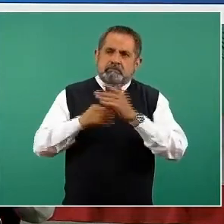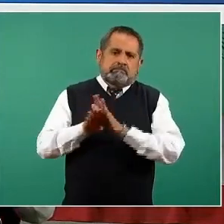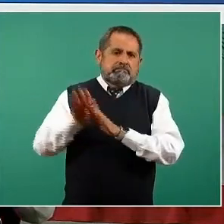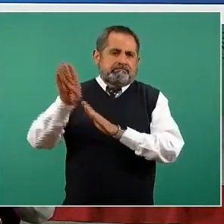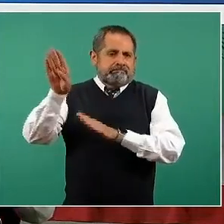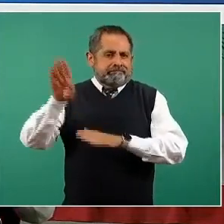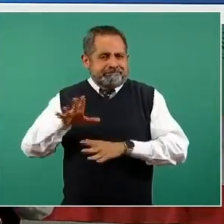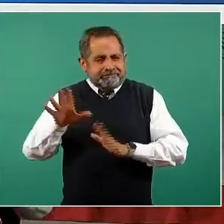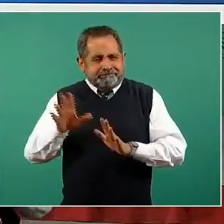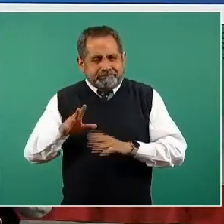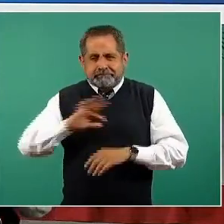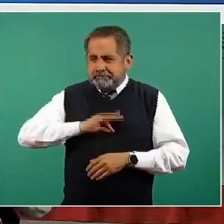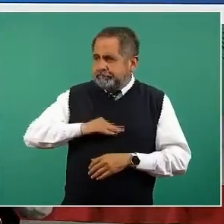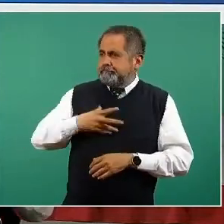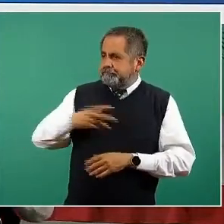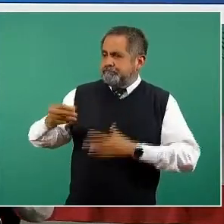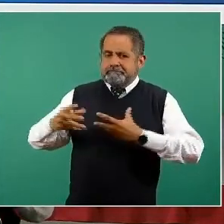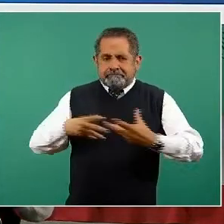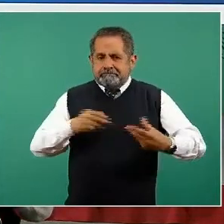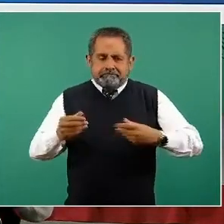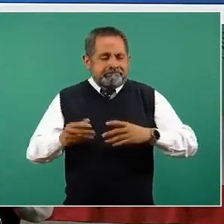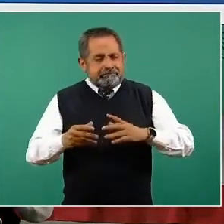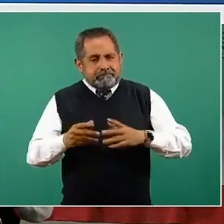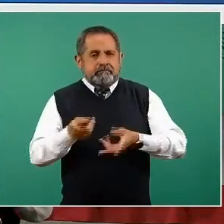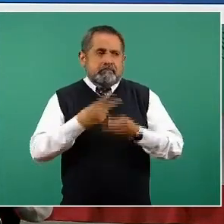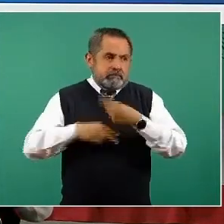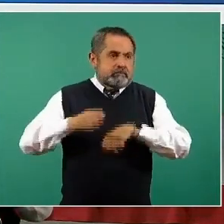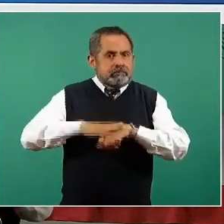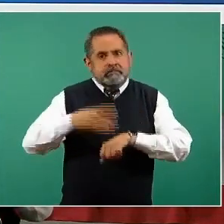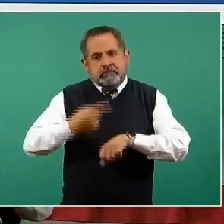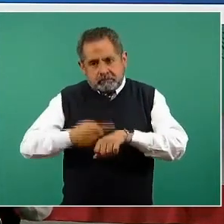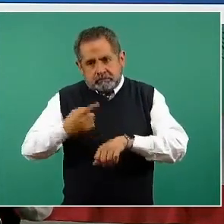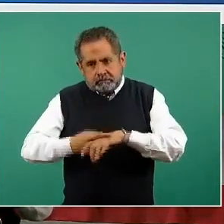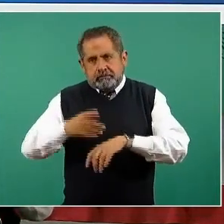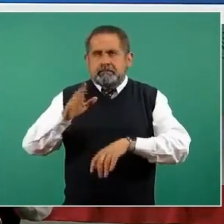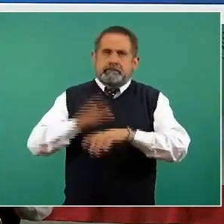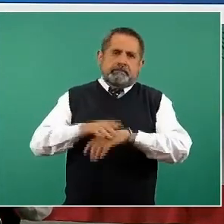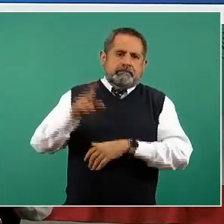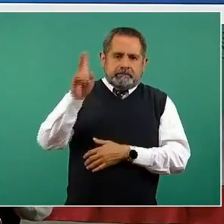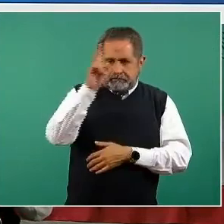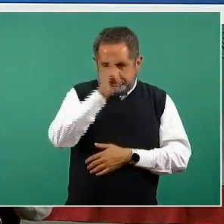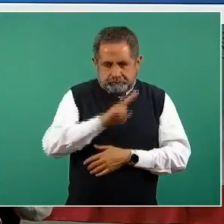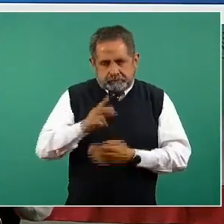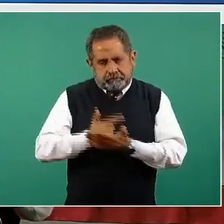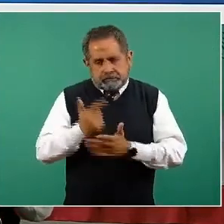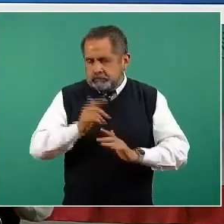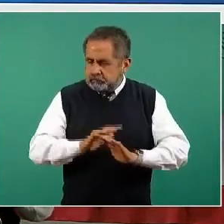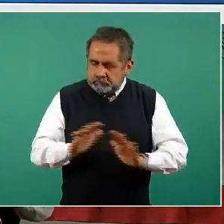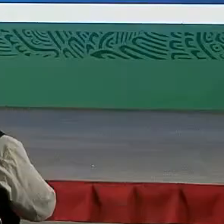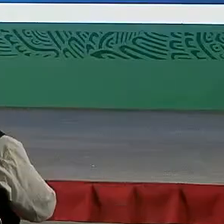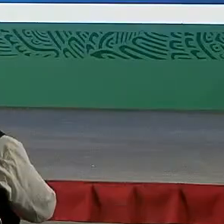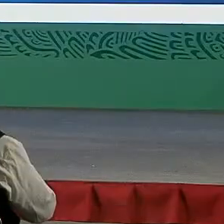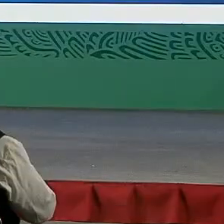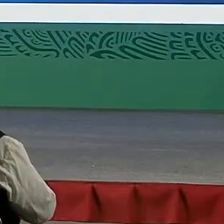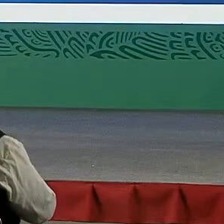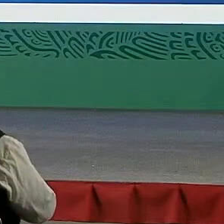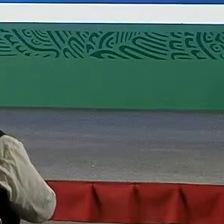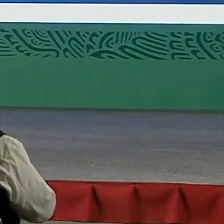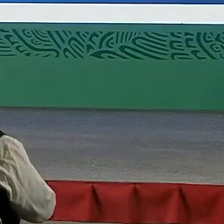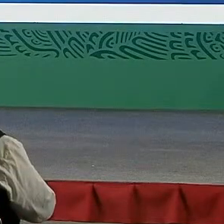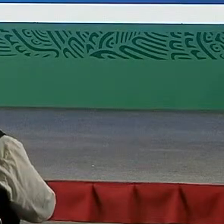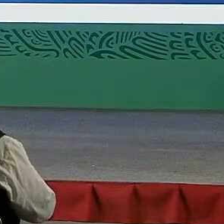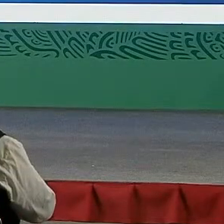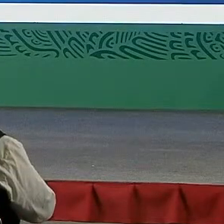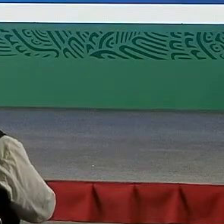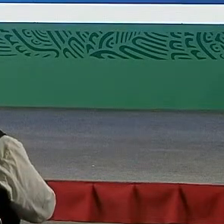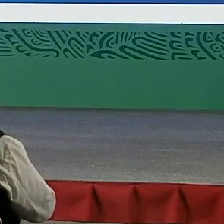y persona, van a seguir los contagios, va a haber más enfermos y obviamente va a haber más enfermos graves. Entonces es el llamado, y lo vamos a